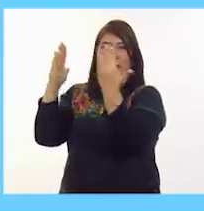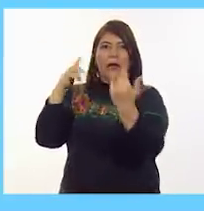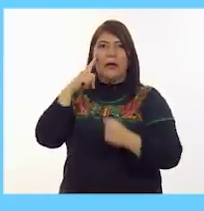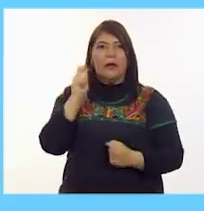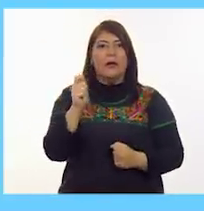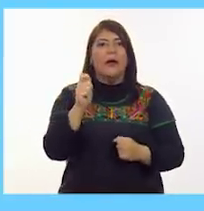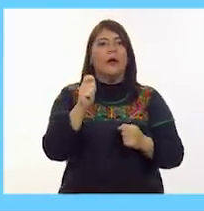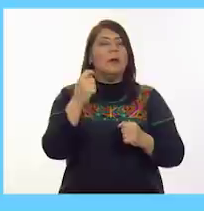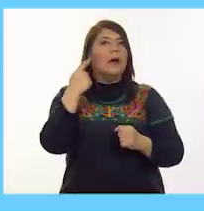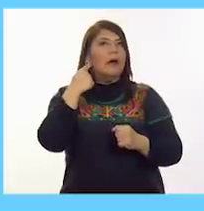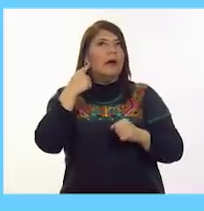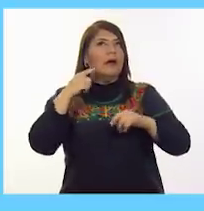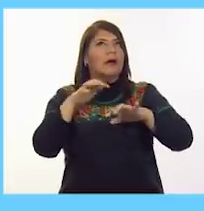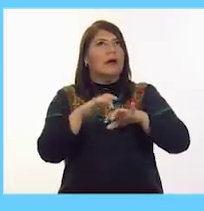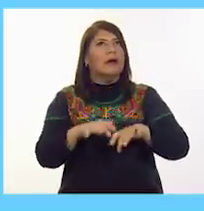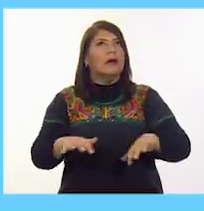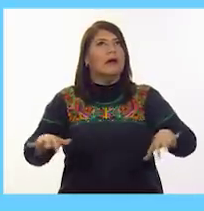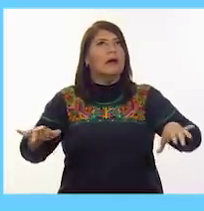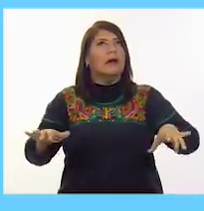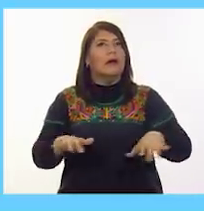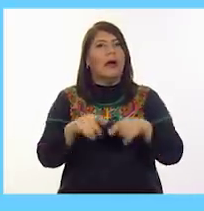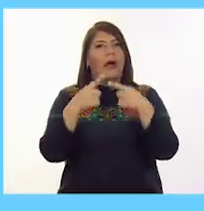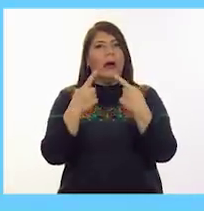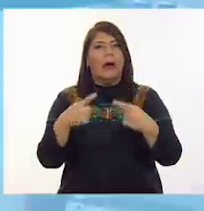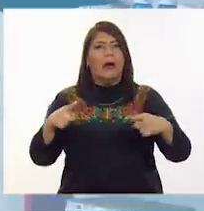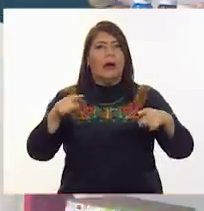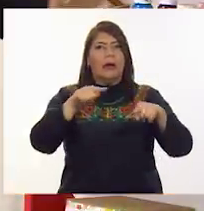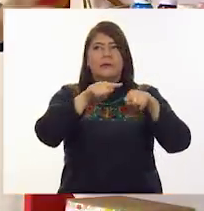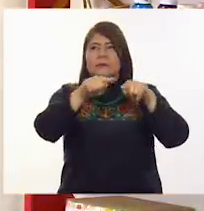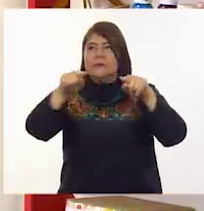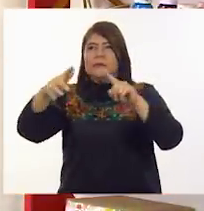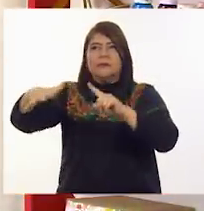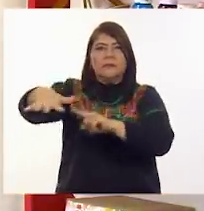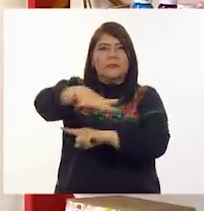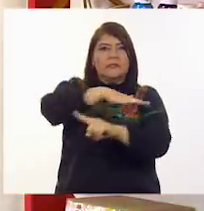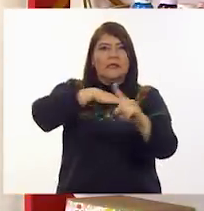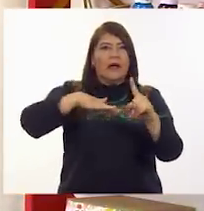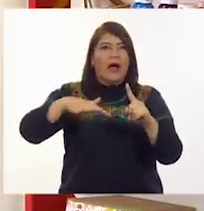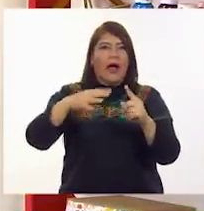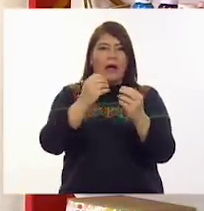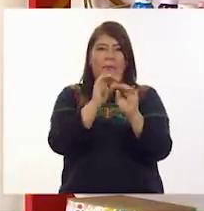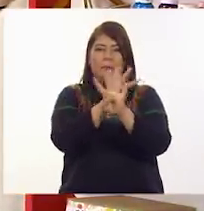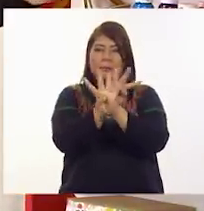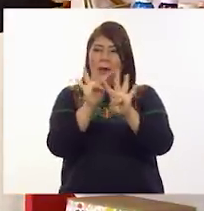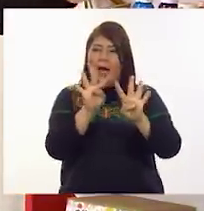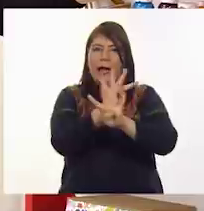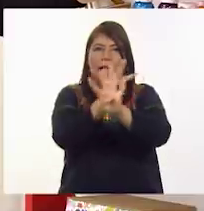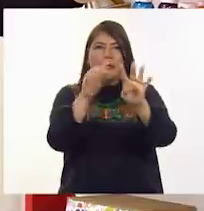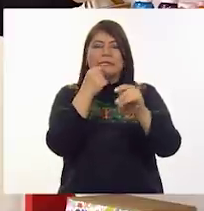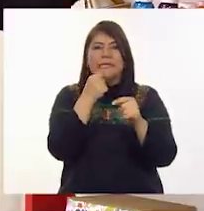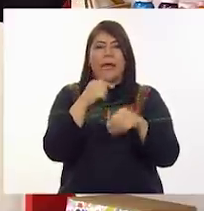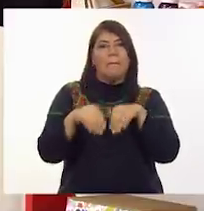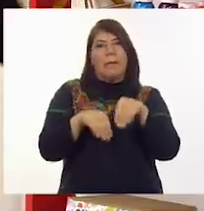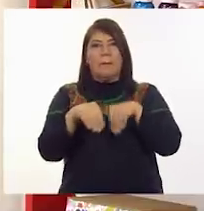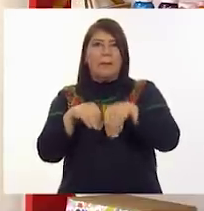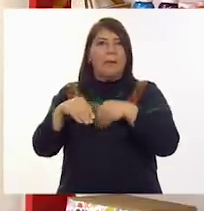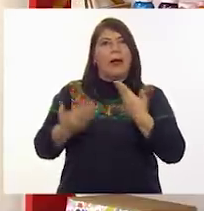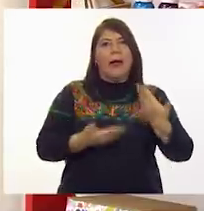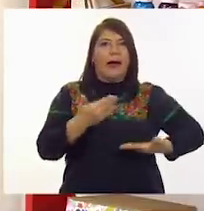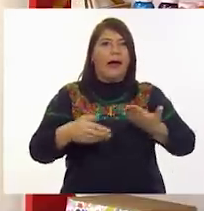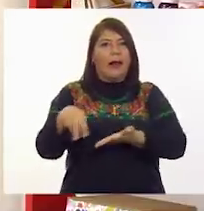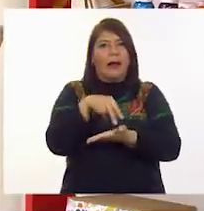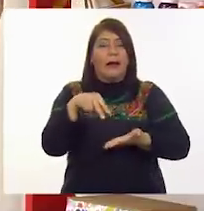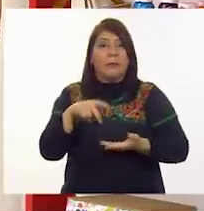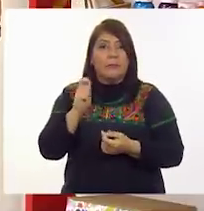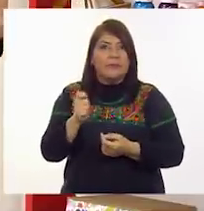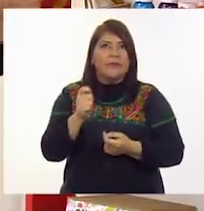del piano sonando por todas partes, muchas niñas bailando con esas